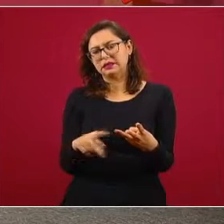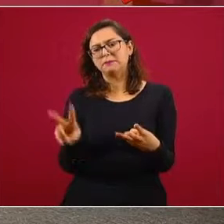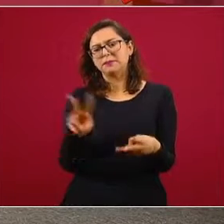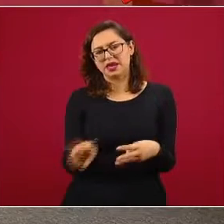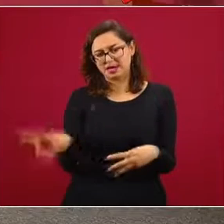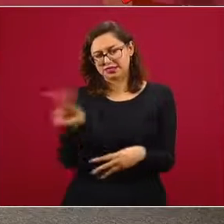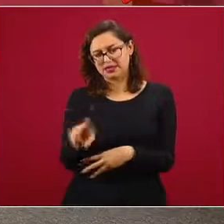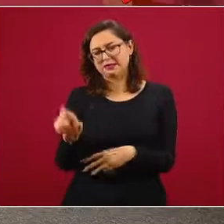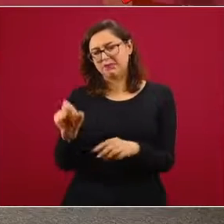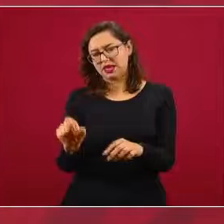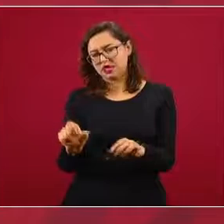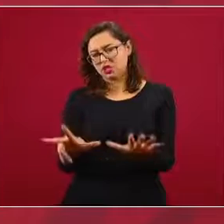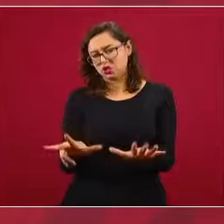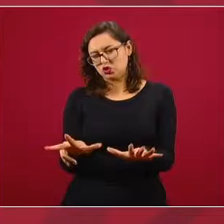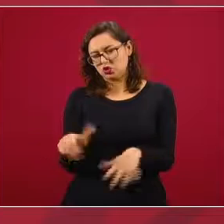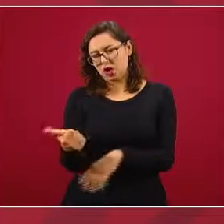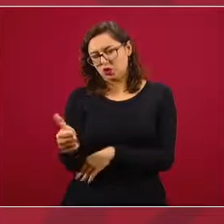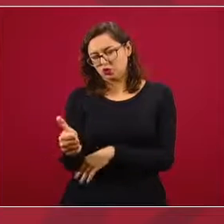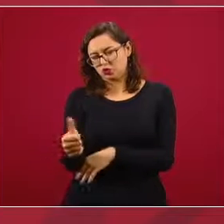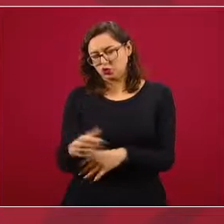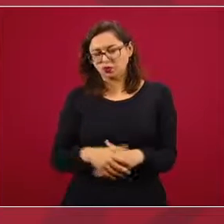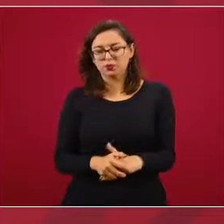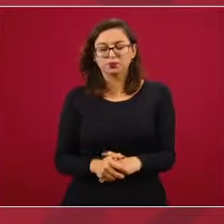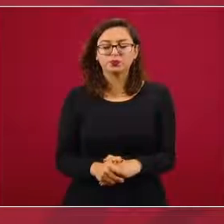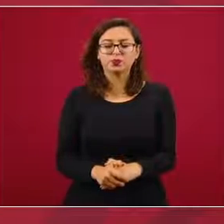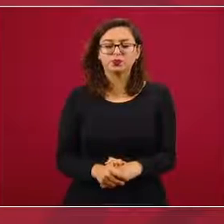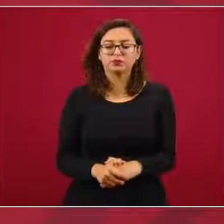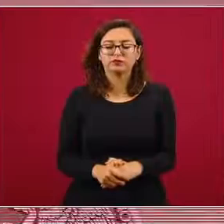viernes 28. Sí.